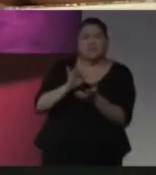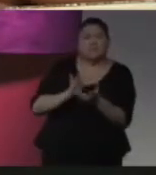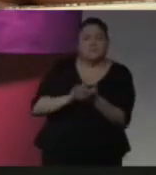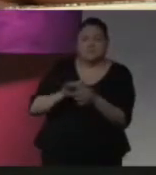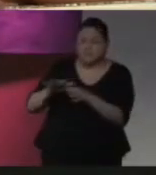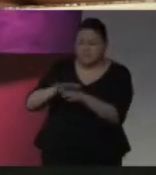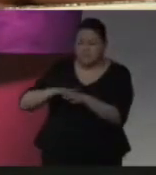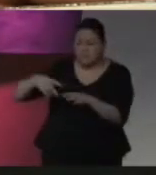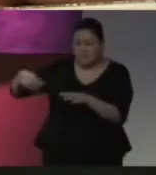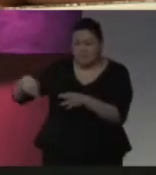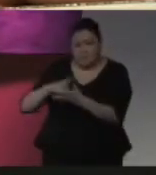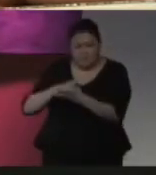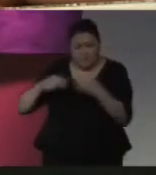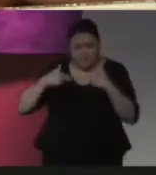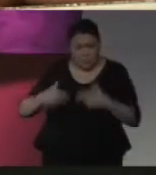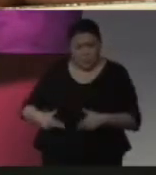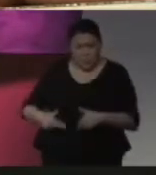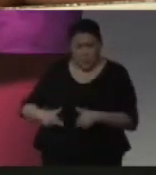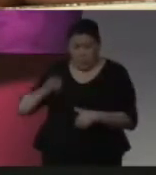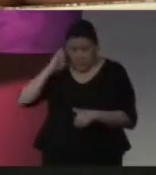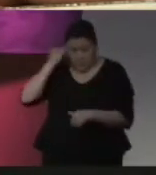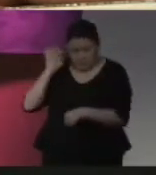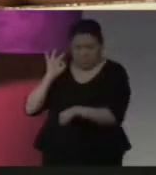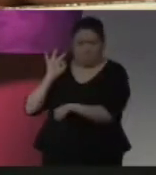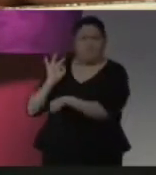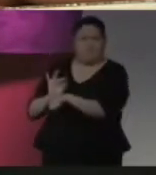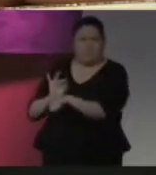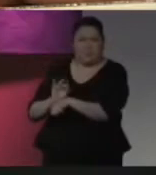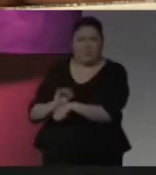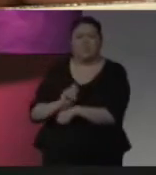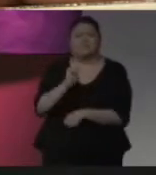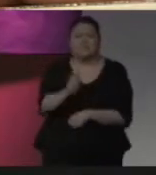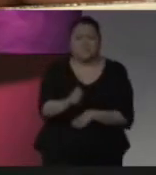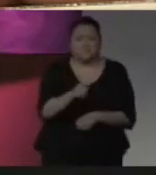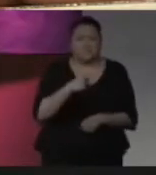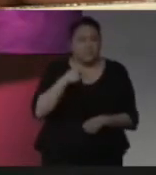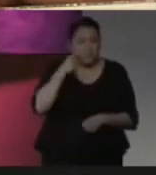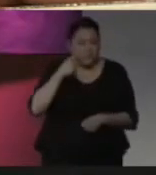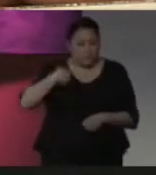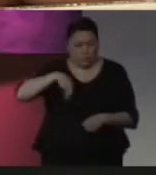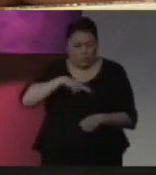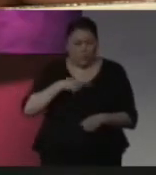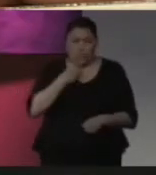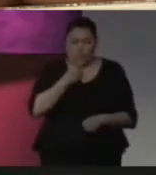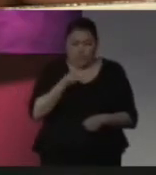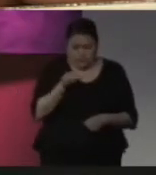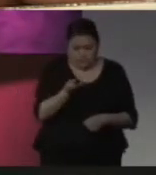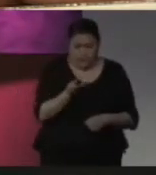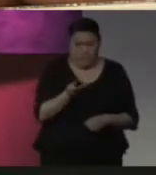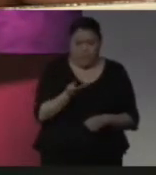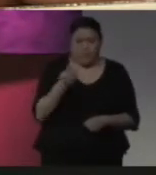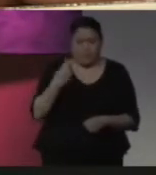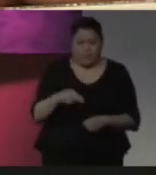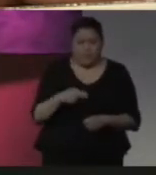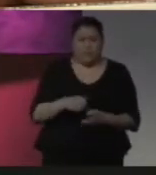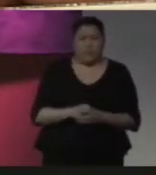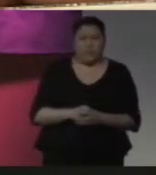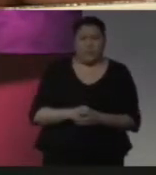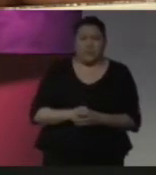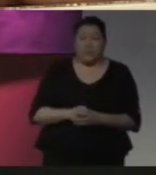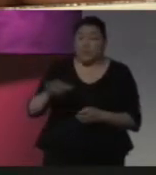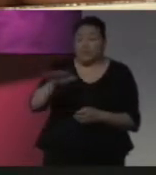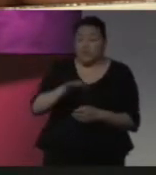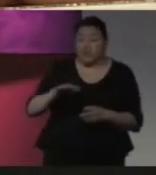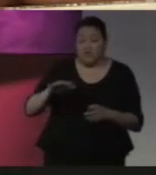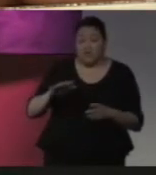de los derechos humanos. ¿Sí? Se trata de lo que hemos llamado la defensa